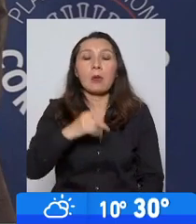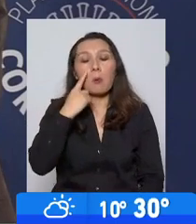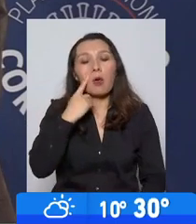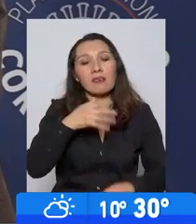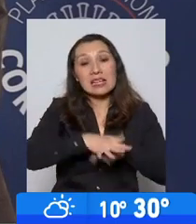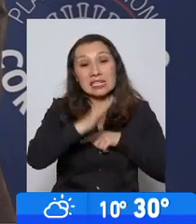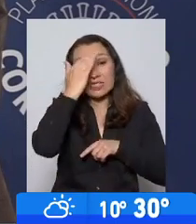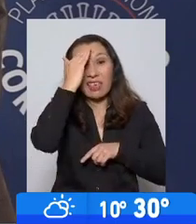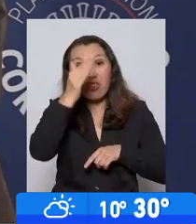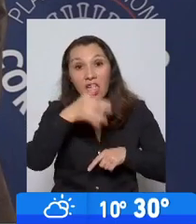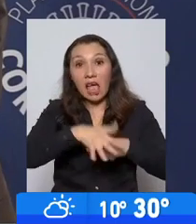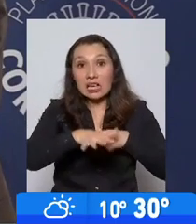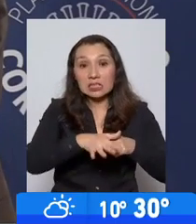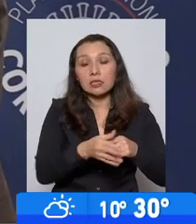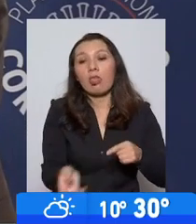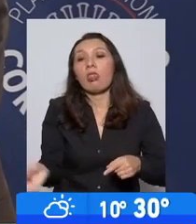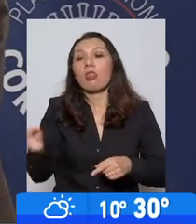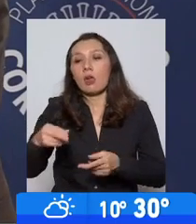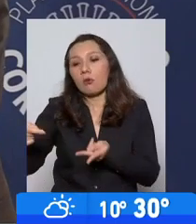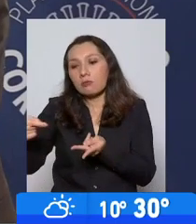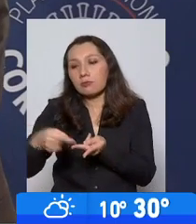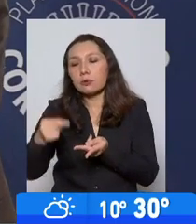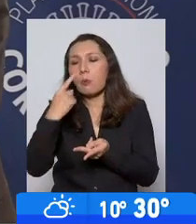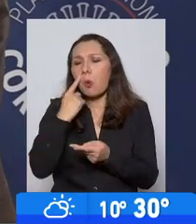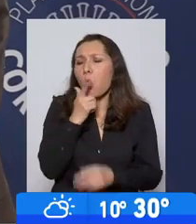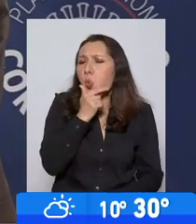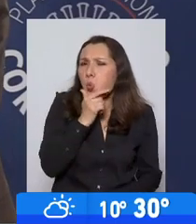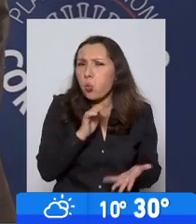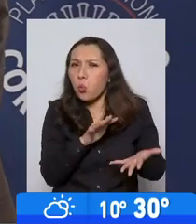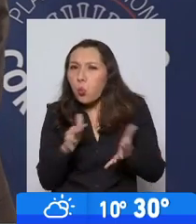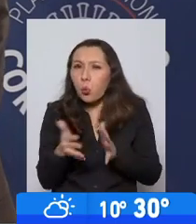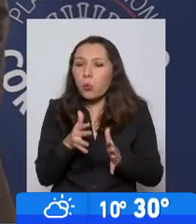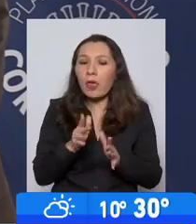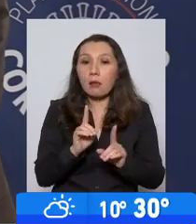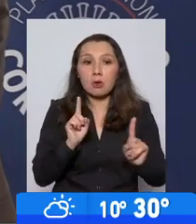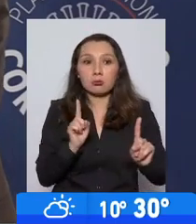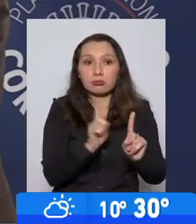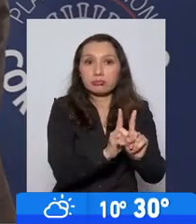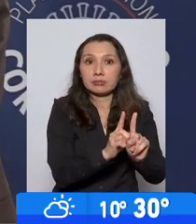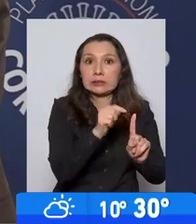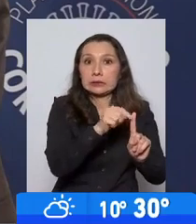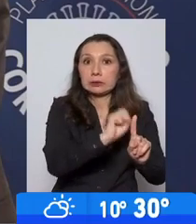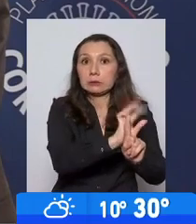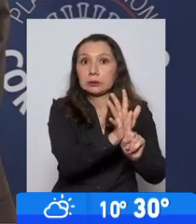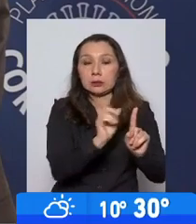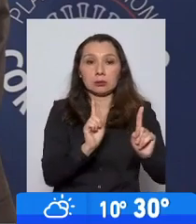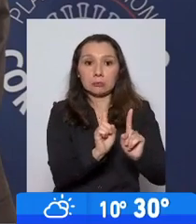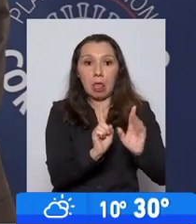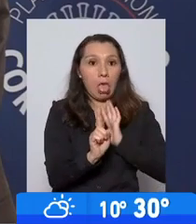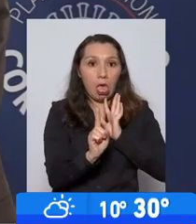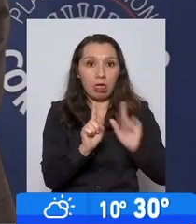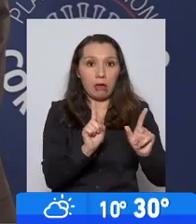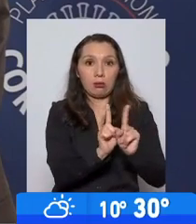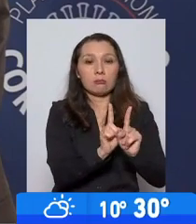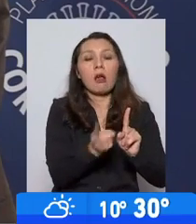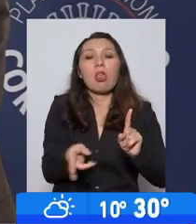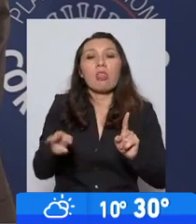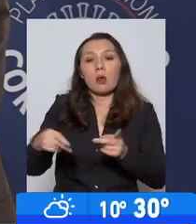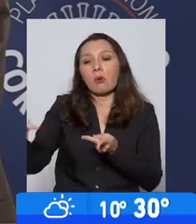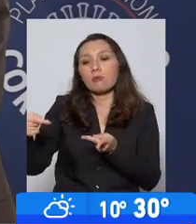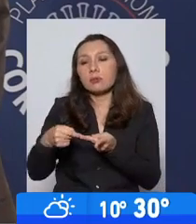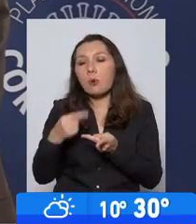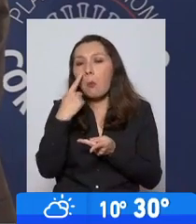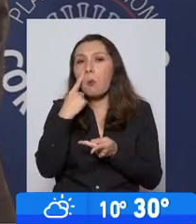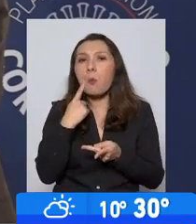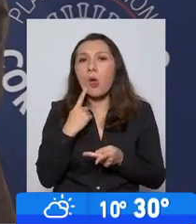cada 15 días en esas personas que tuvieron sospecha de estar muy cerca de alguien, un nuevo examen de inmunoglobulina G que